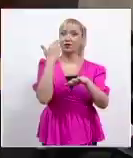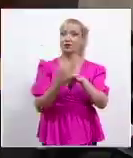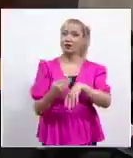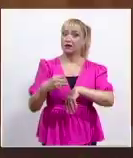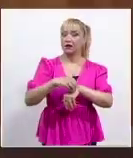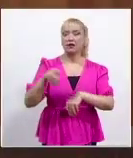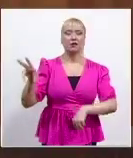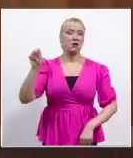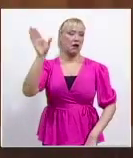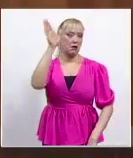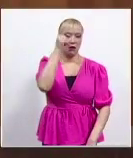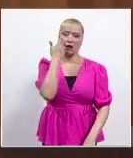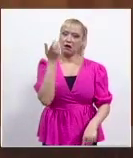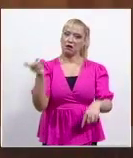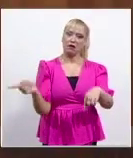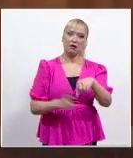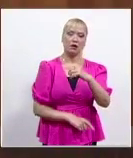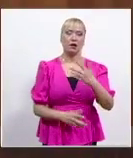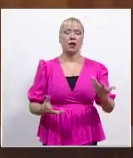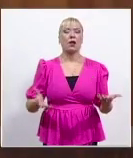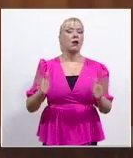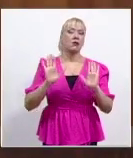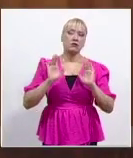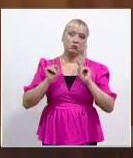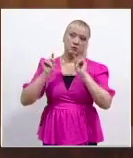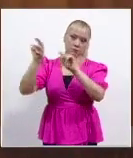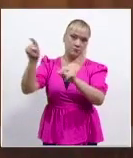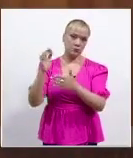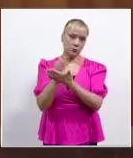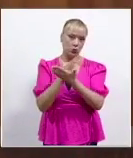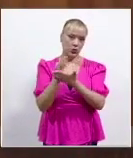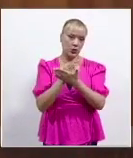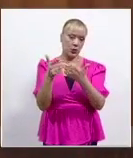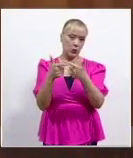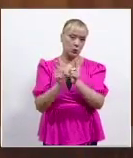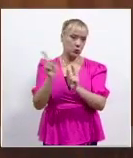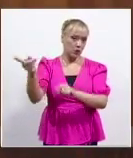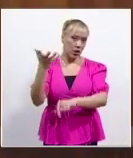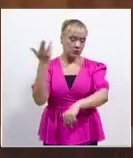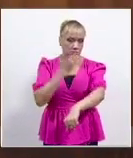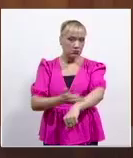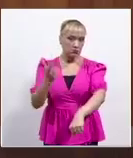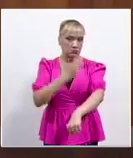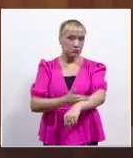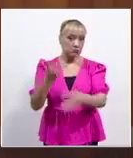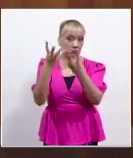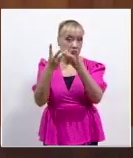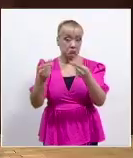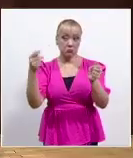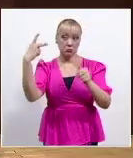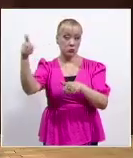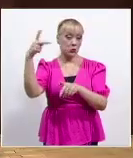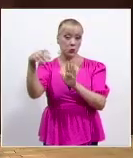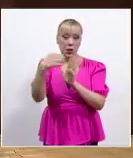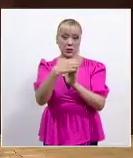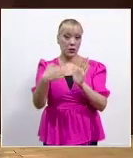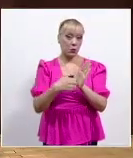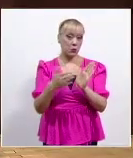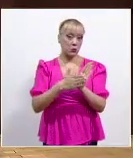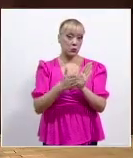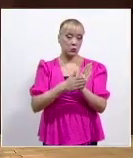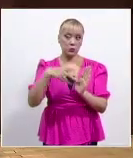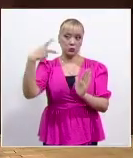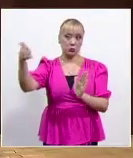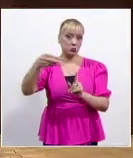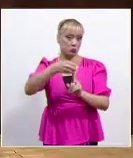Transformación. Ordenó a dicha comisión continuar con el trámite de la queja y resolverla ajustándose a los plazos previstos en la